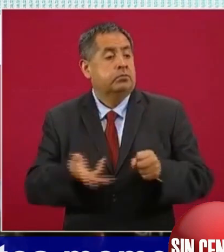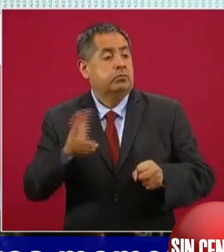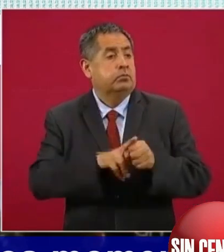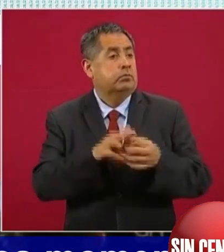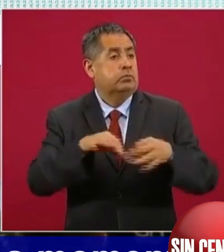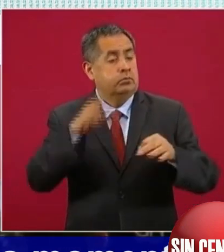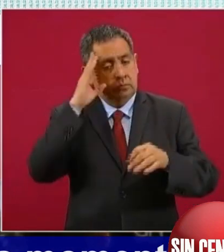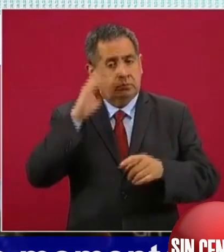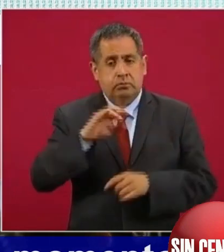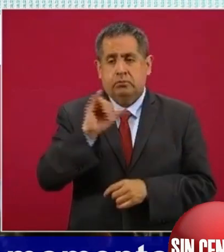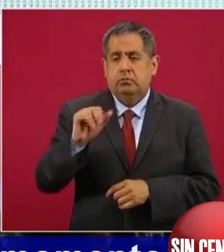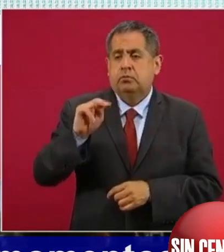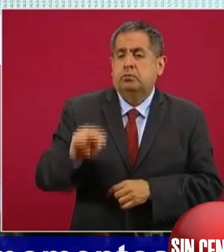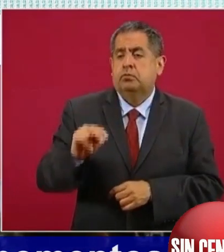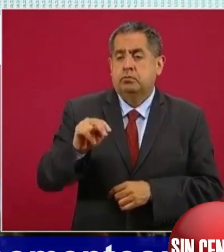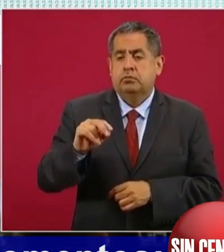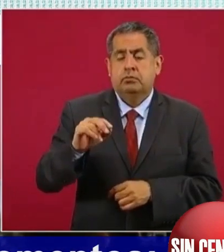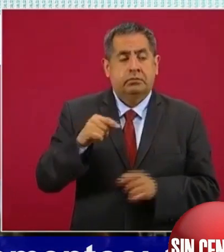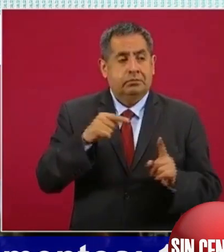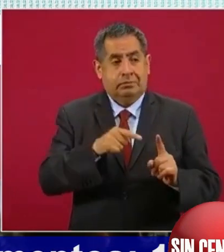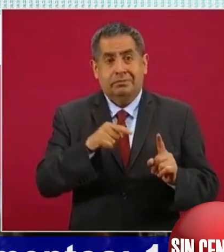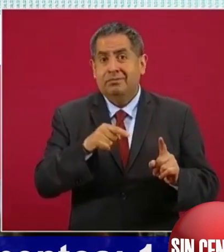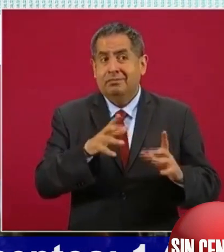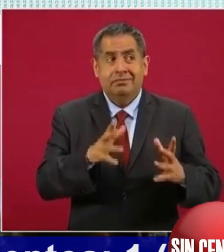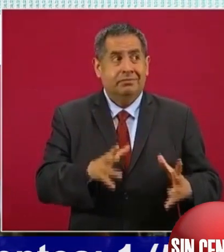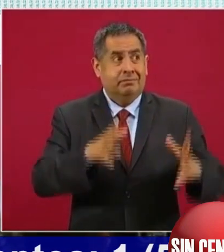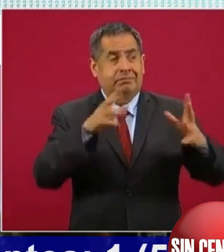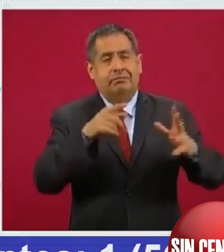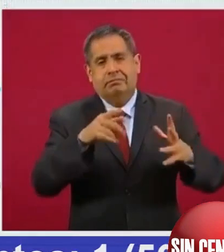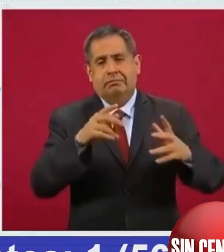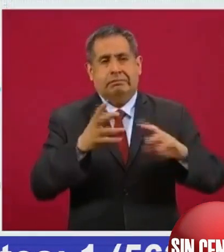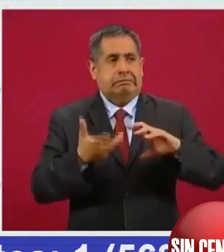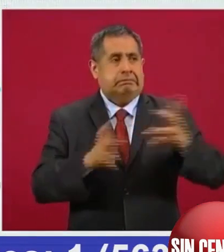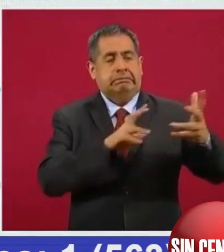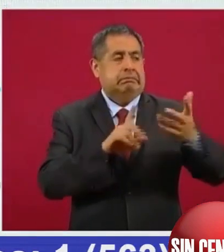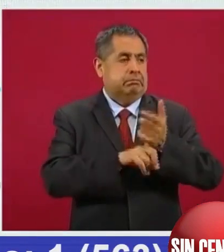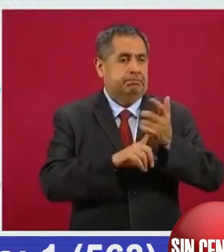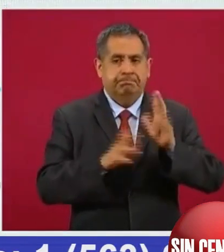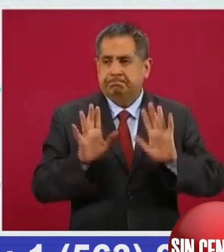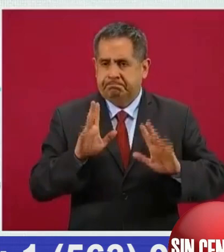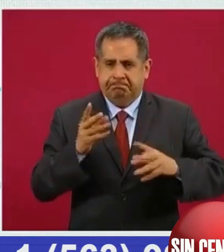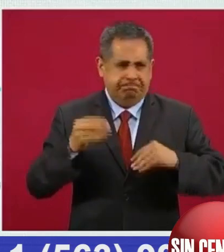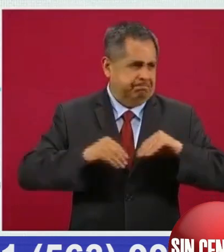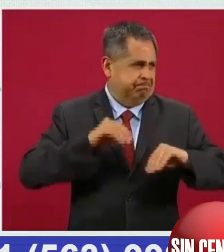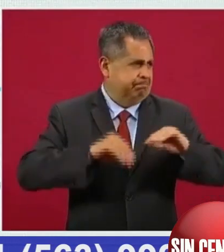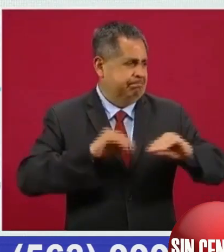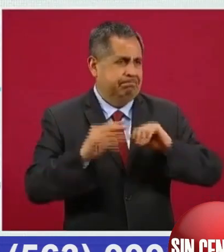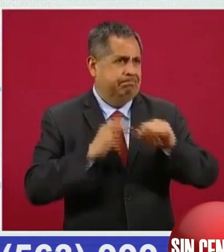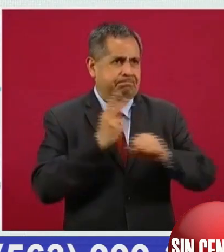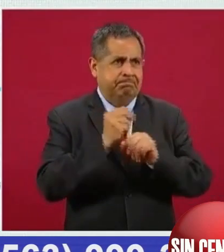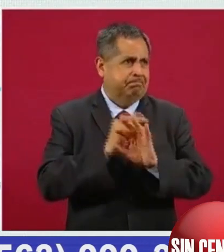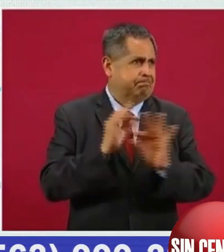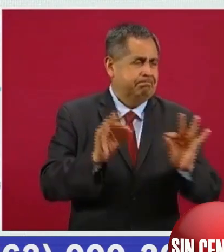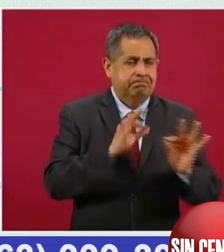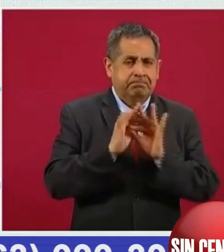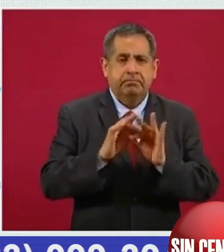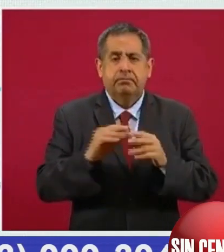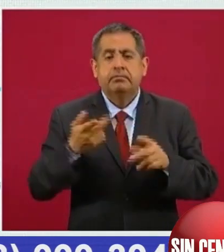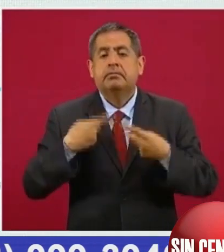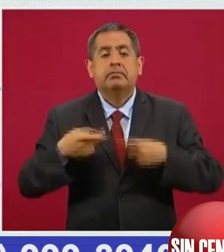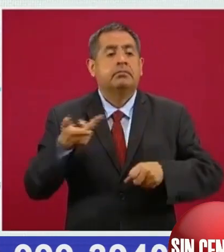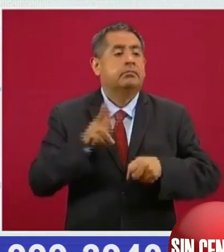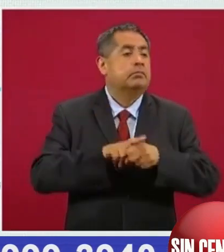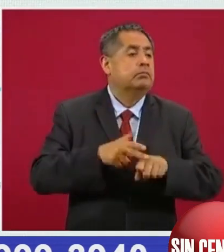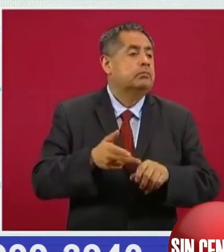el Hospital Juan Graham Casasus, también tuvo afectaciones, pero lograron organizarse para redistribuir a los